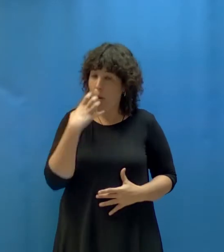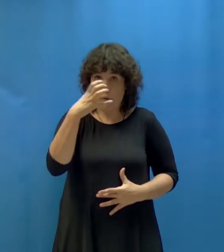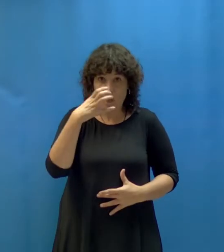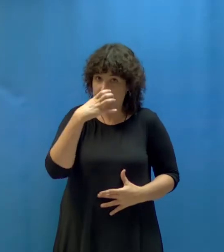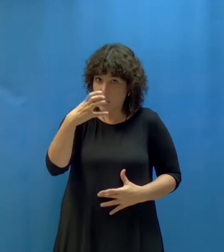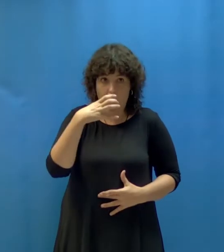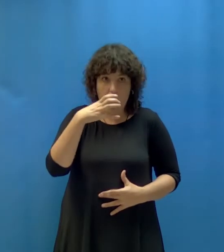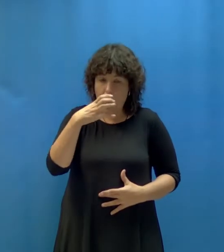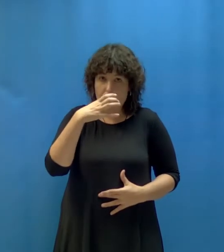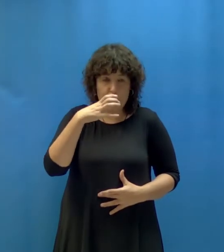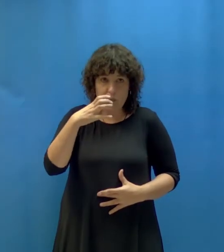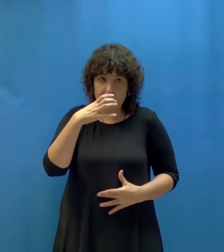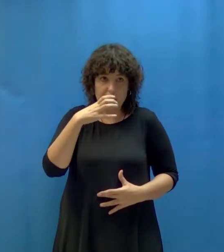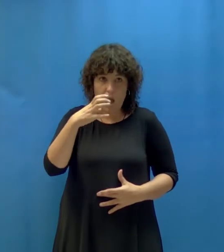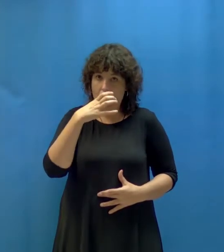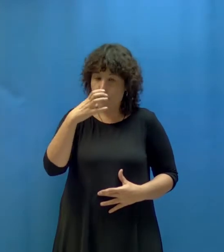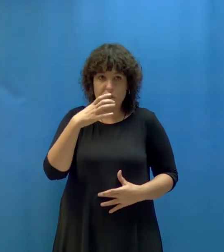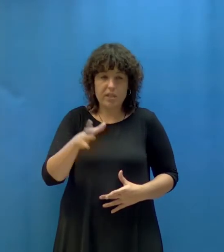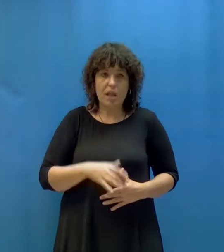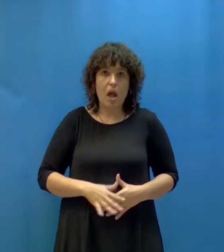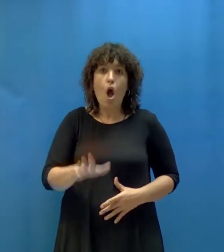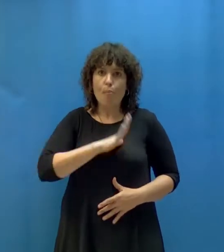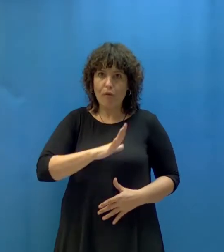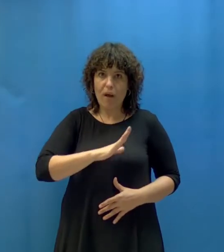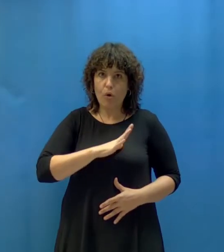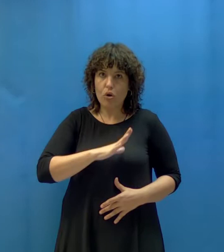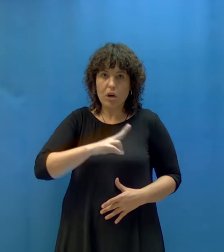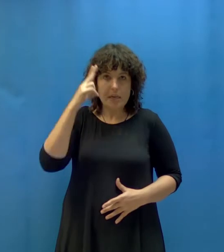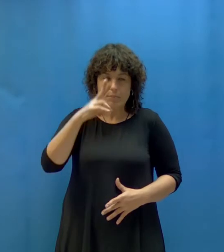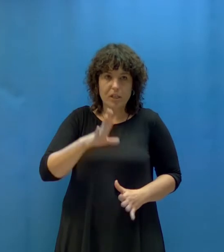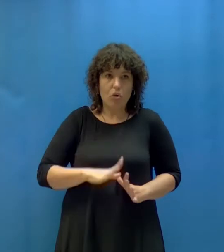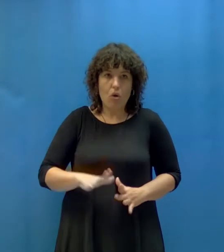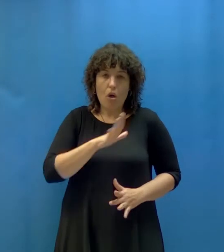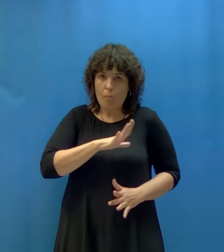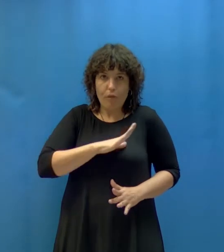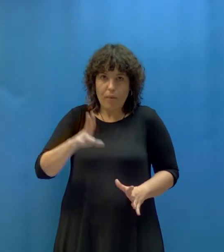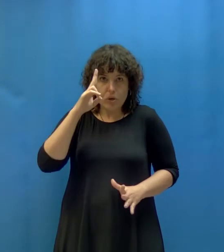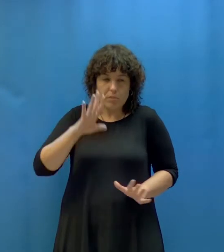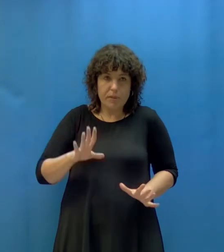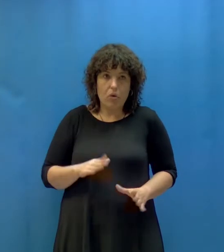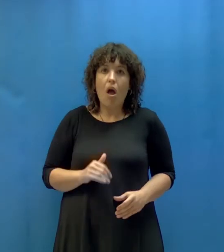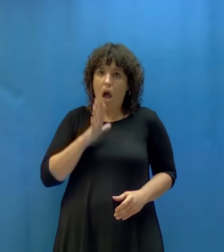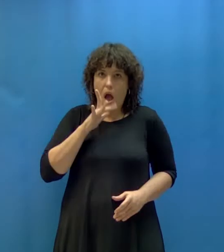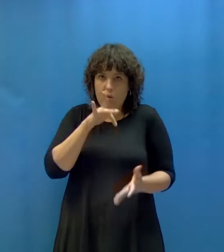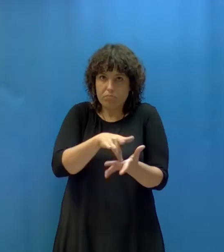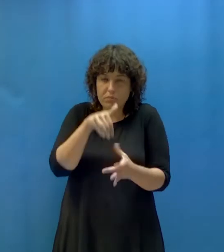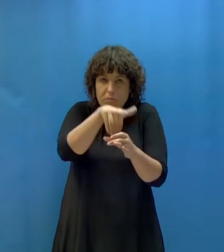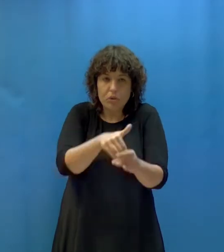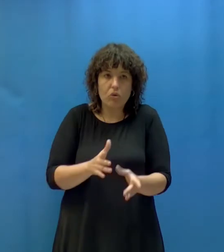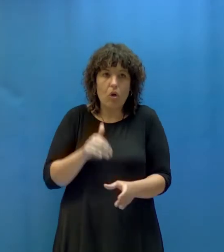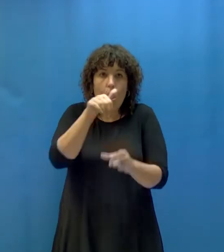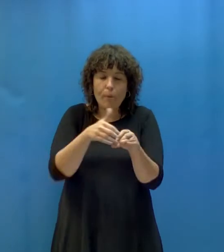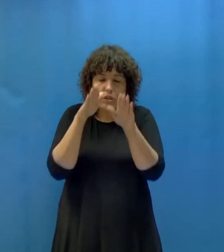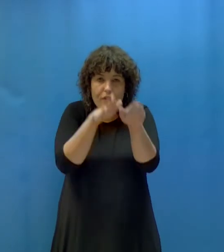por favor, respeto, ¿no? Respeto, por favor. Vale, pasamos a votación. ¿Votos a favor de